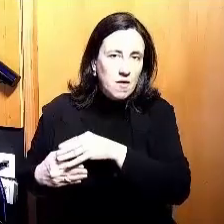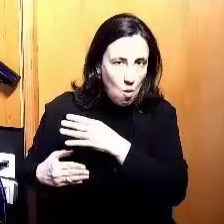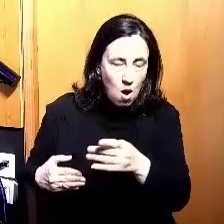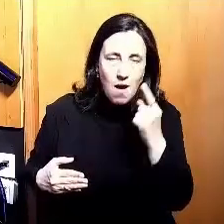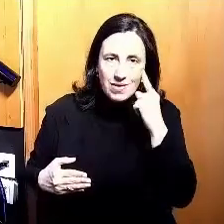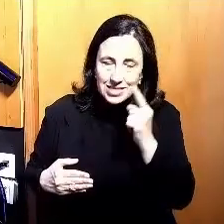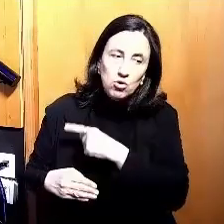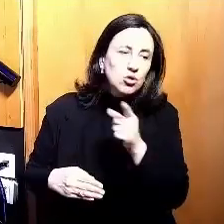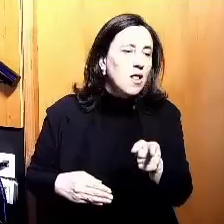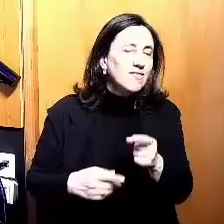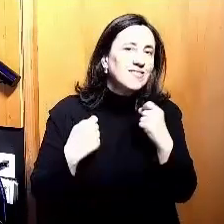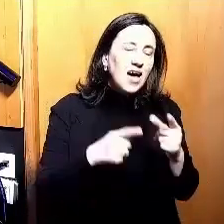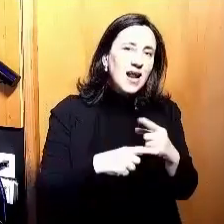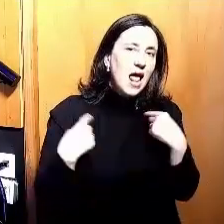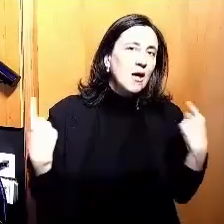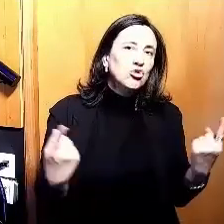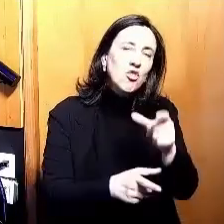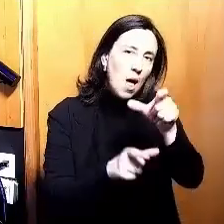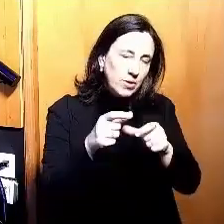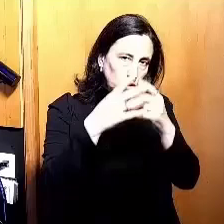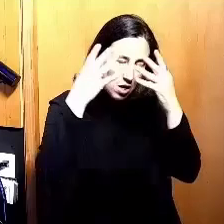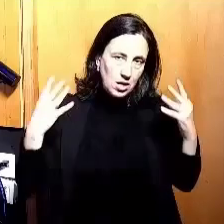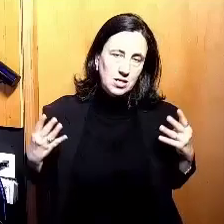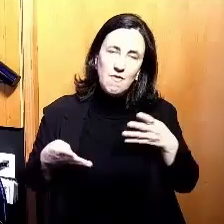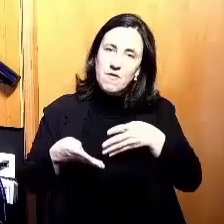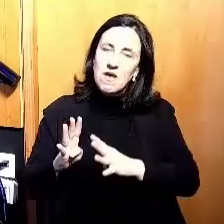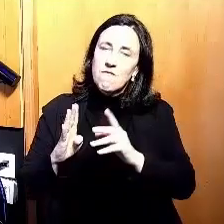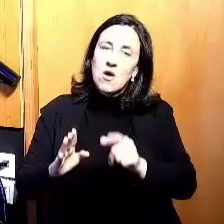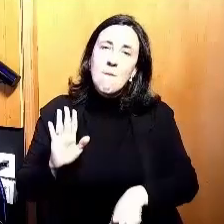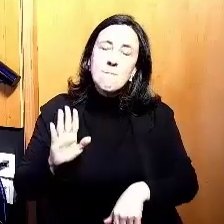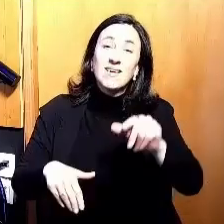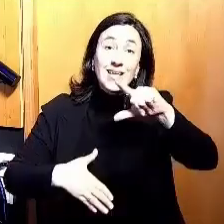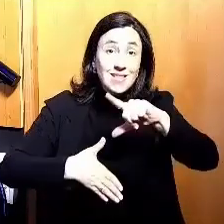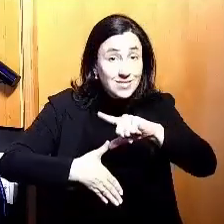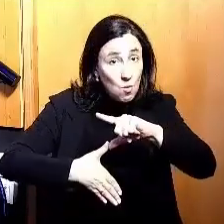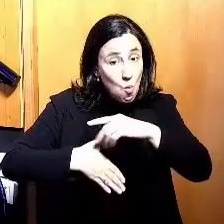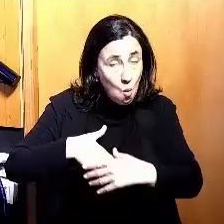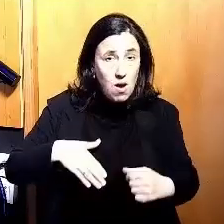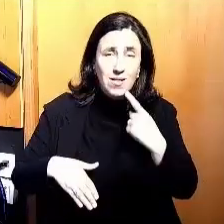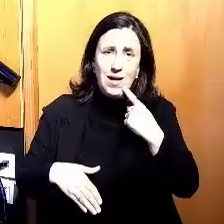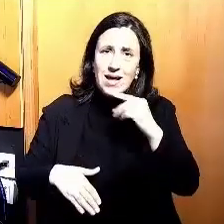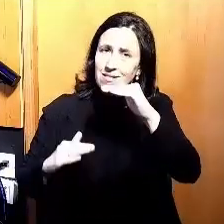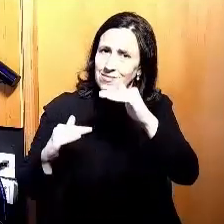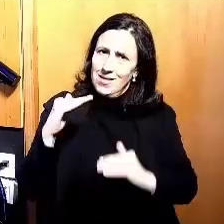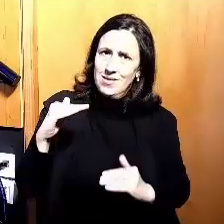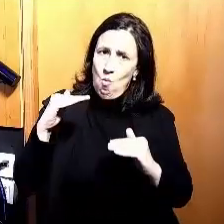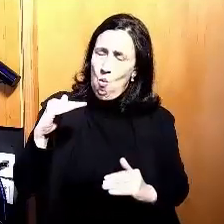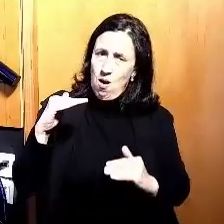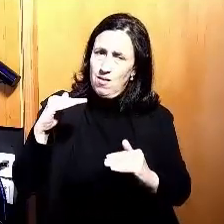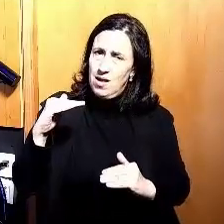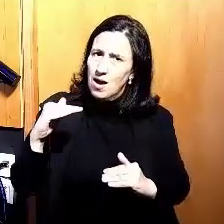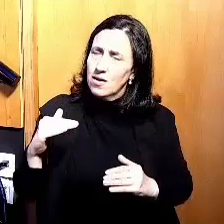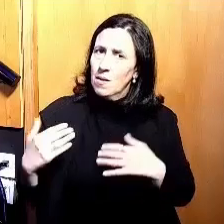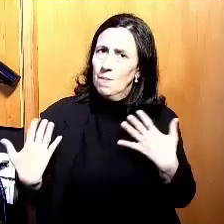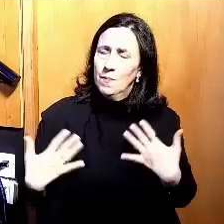entender que hay otros desafíos como más profundos y obviamente en Latinoamérica en donde las desigualdades son tan estructurales, creo que también